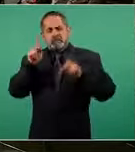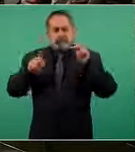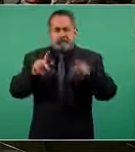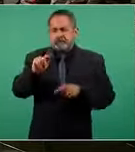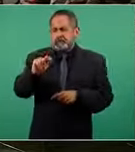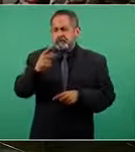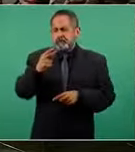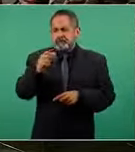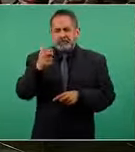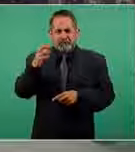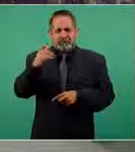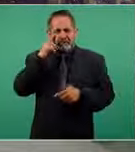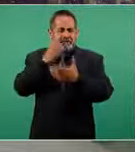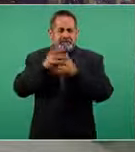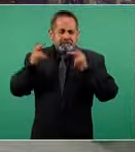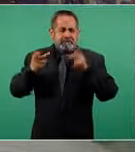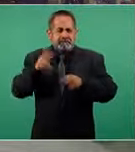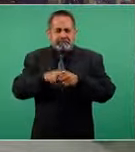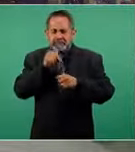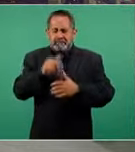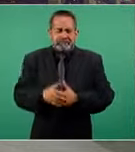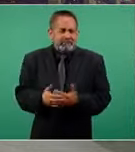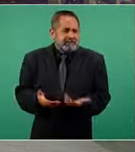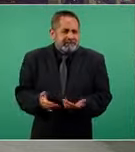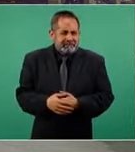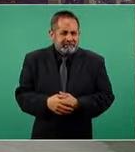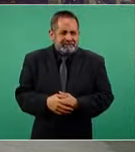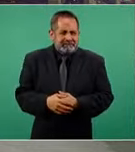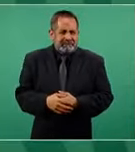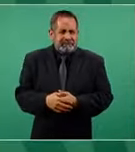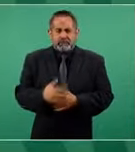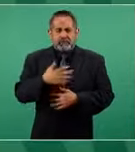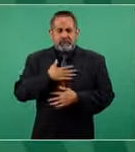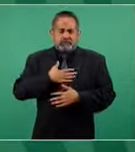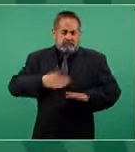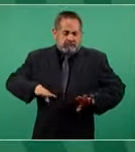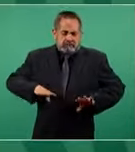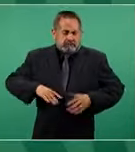los hospitales? ¿Por qué no lo hemos visto ahí? Porque no es ese mi estilo.